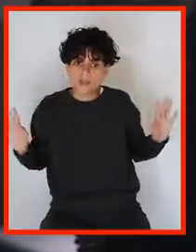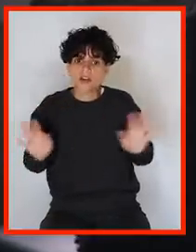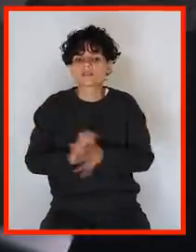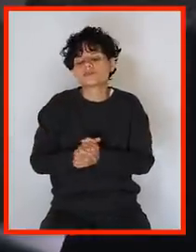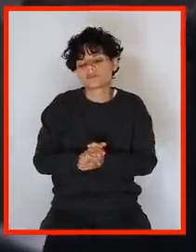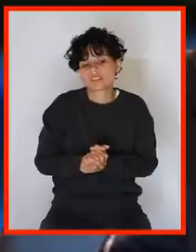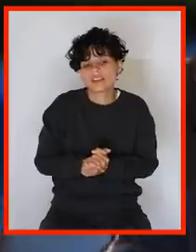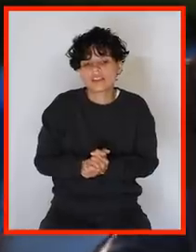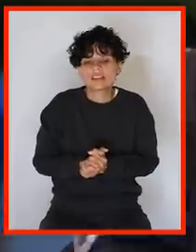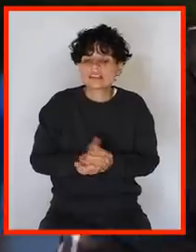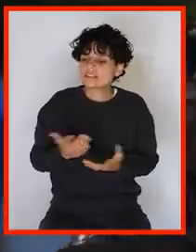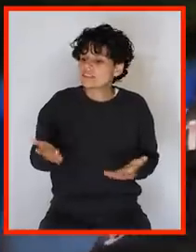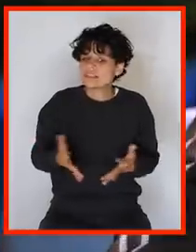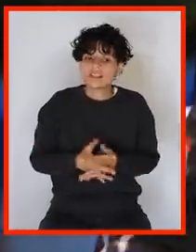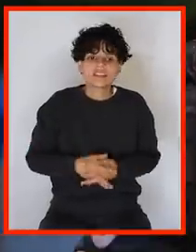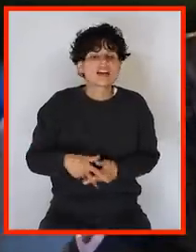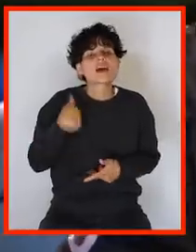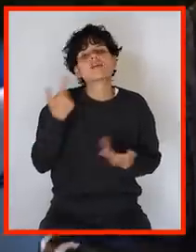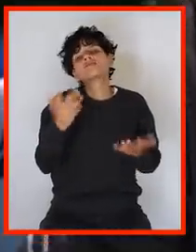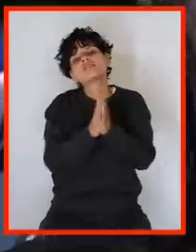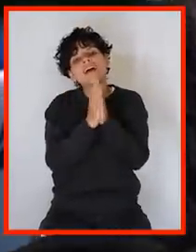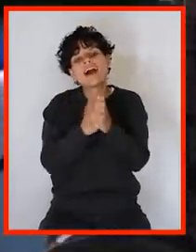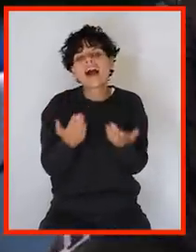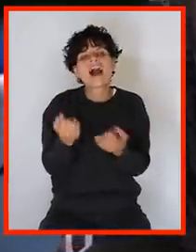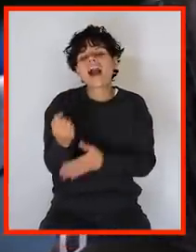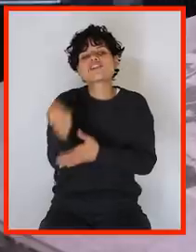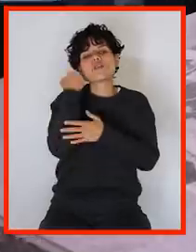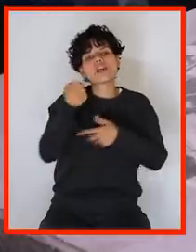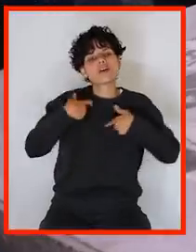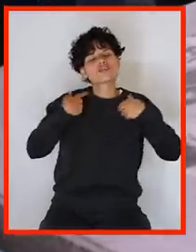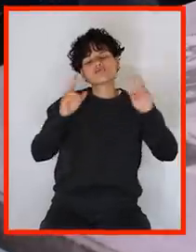ahí, weón. Pero. Hermanito. Llama a rehabilitarme.